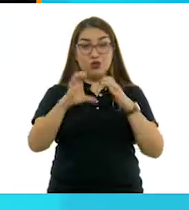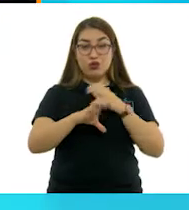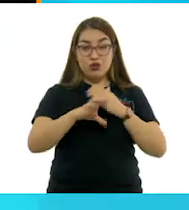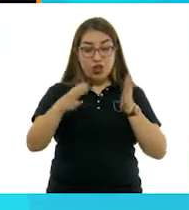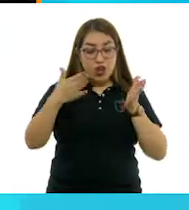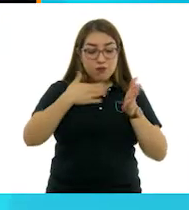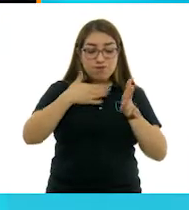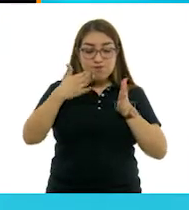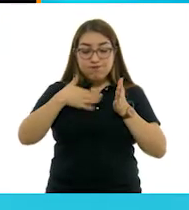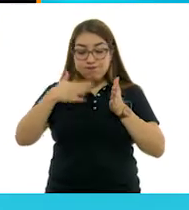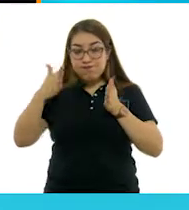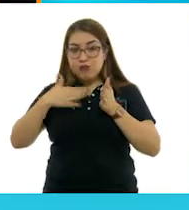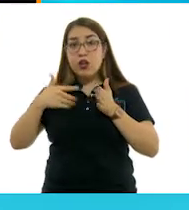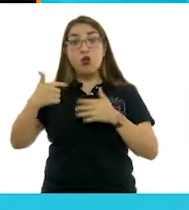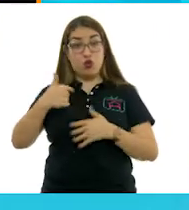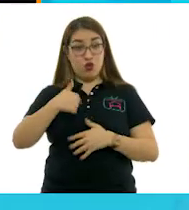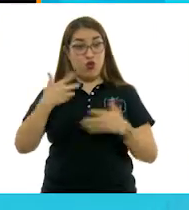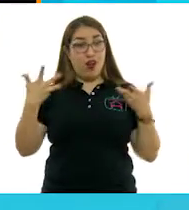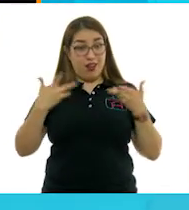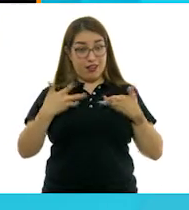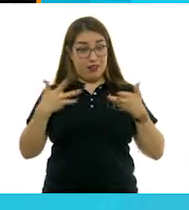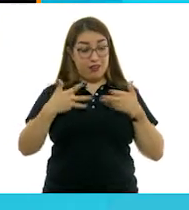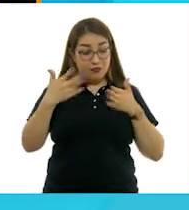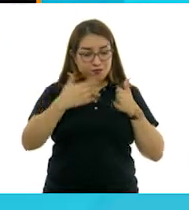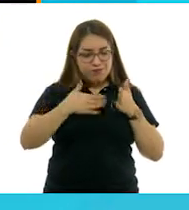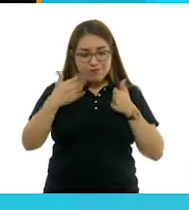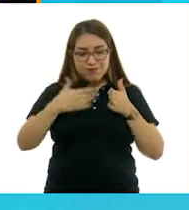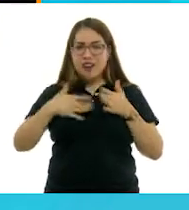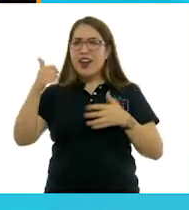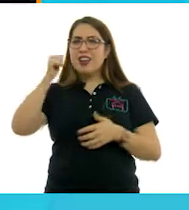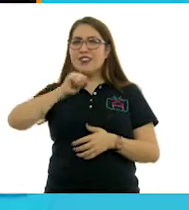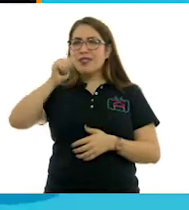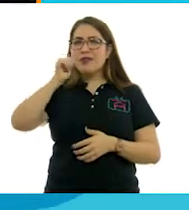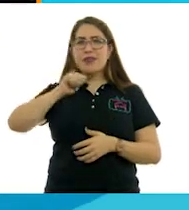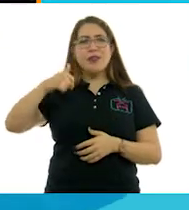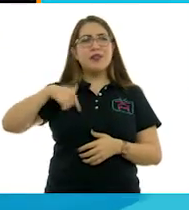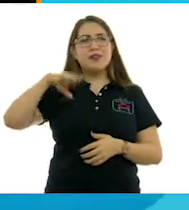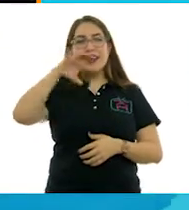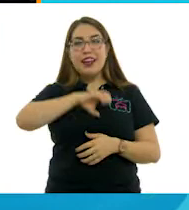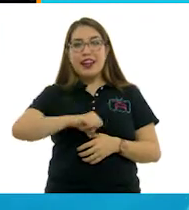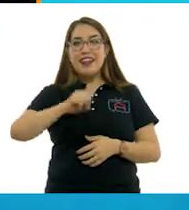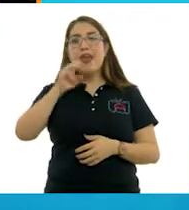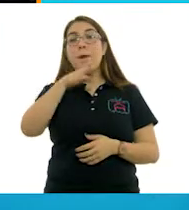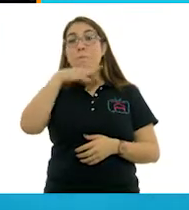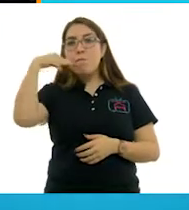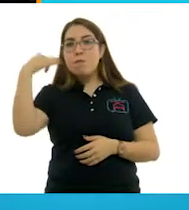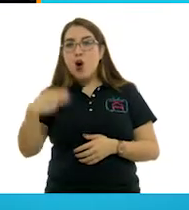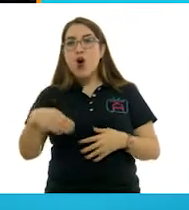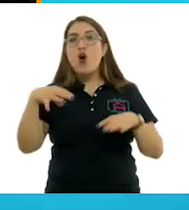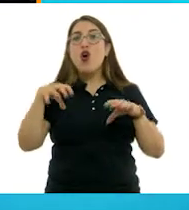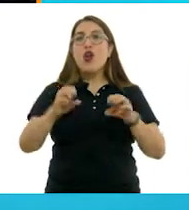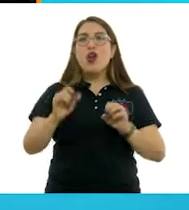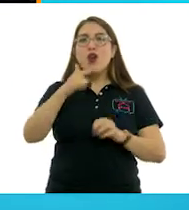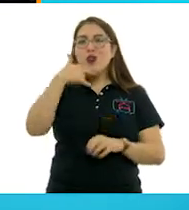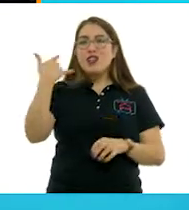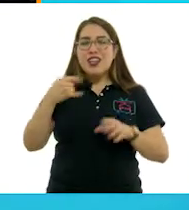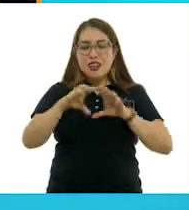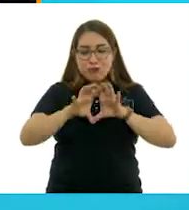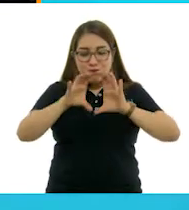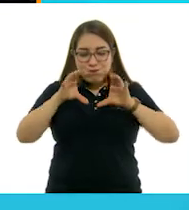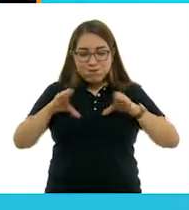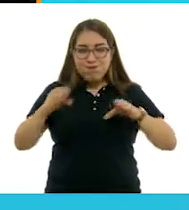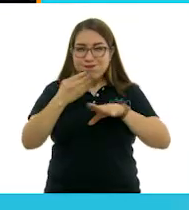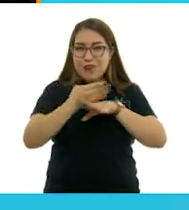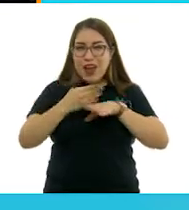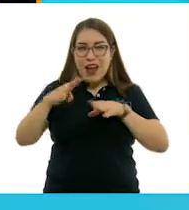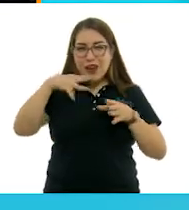comíamos los cocinaba yo misma. Siempre me encantó cocinar un molito o chiles en nogada. ¡Mmm, qué